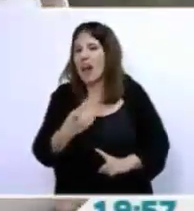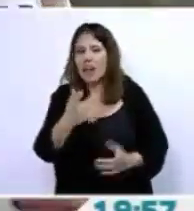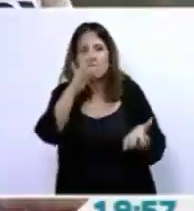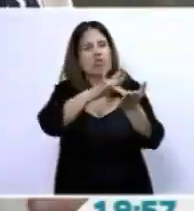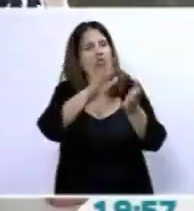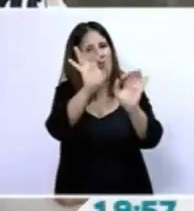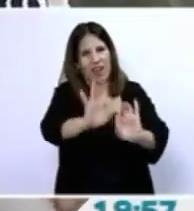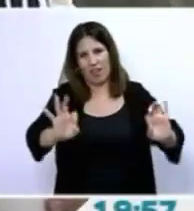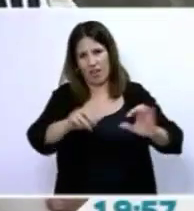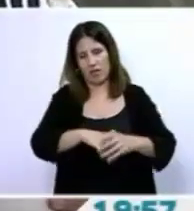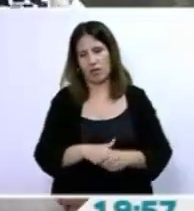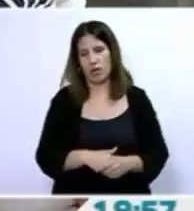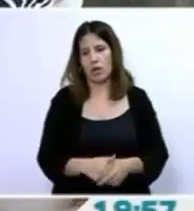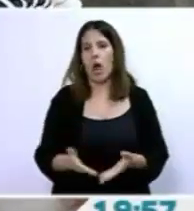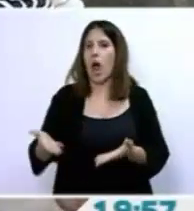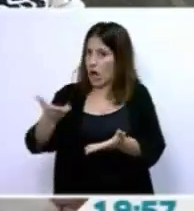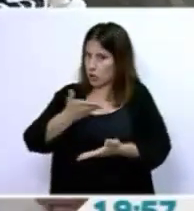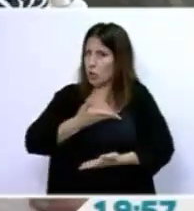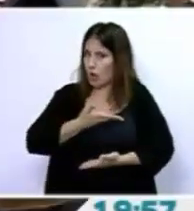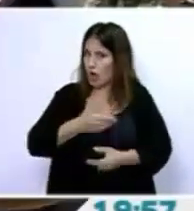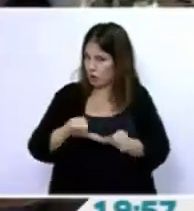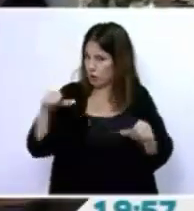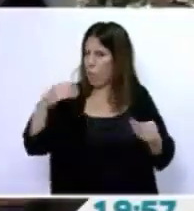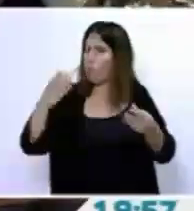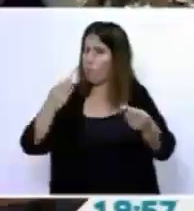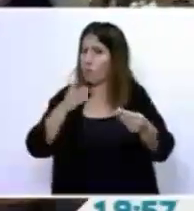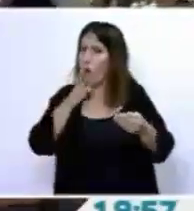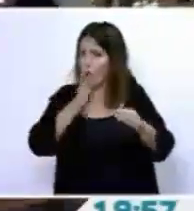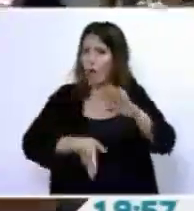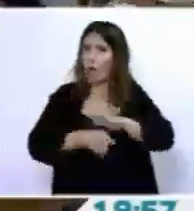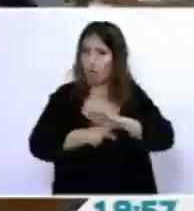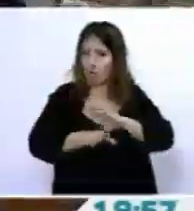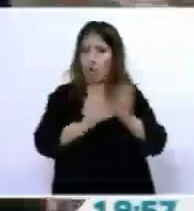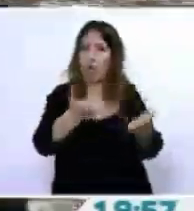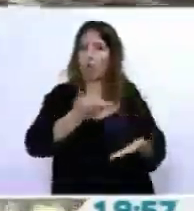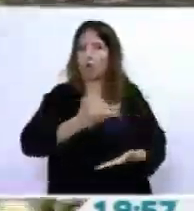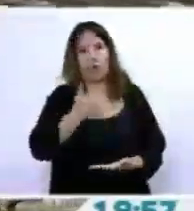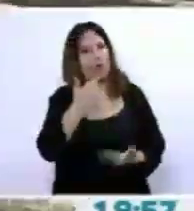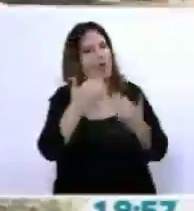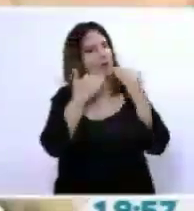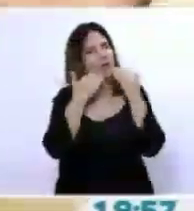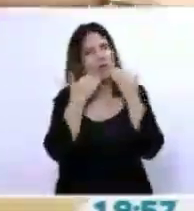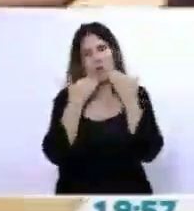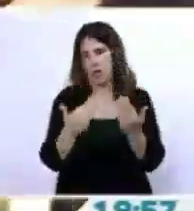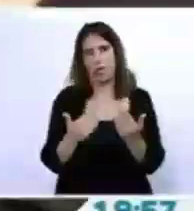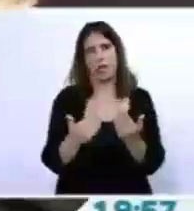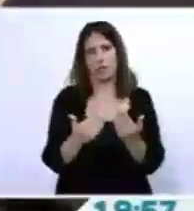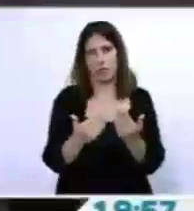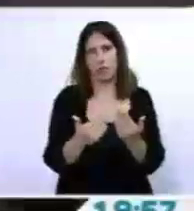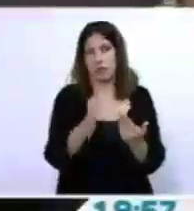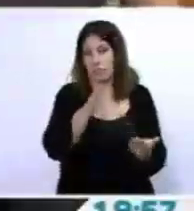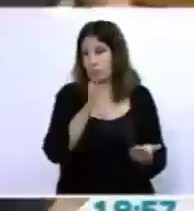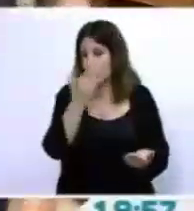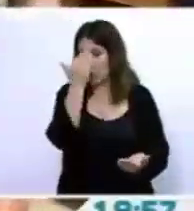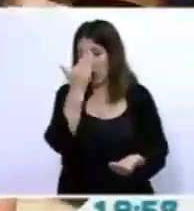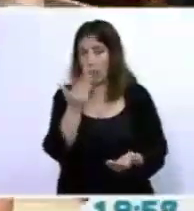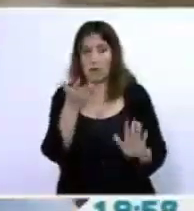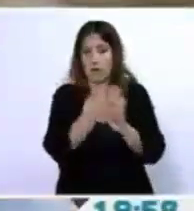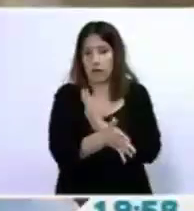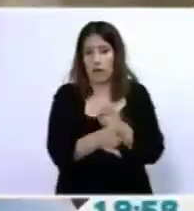ayudando, y bueno, pues todo es de agradecer, porque la verdad es que es una empezar de nuevas a